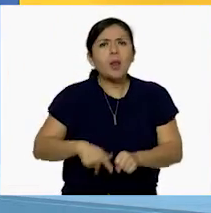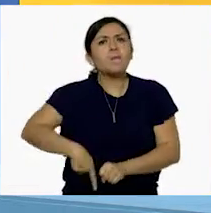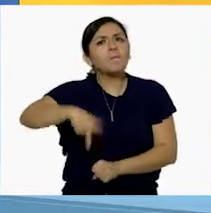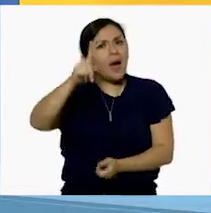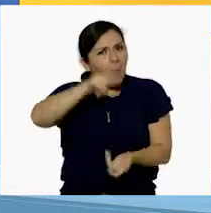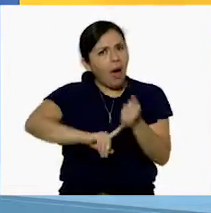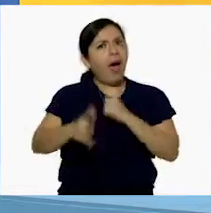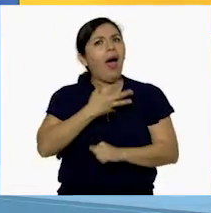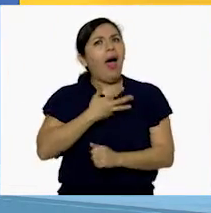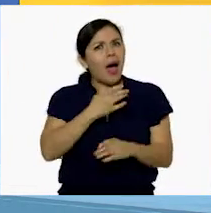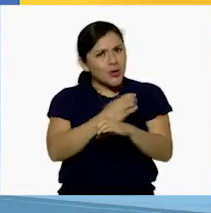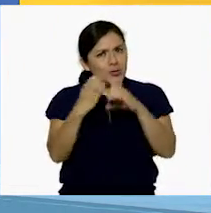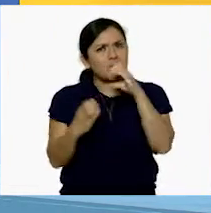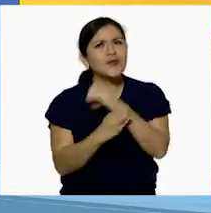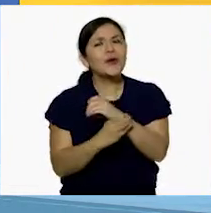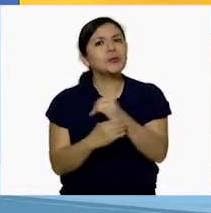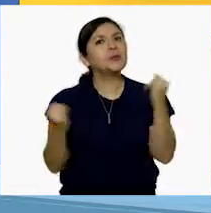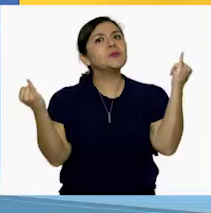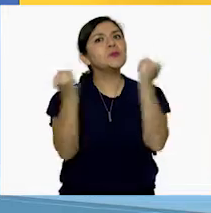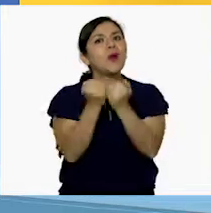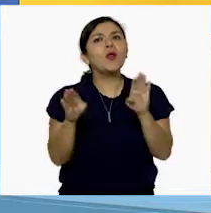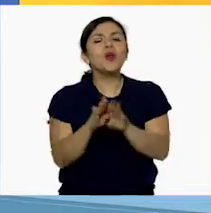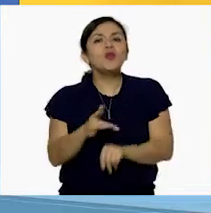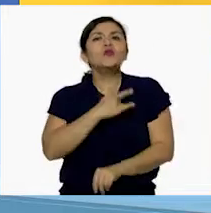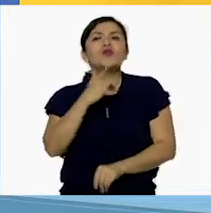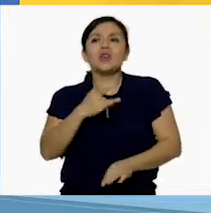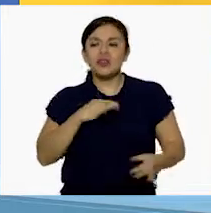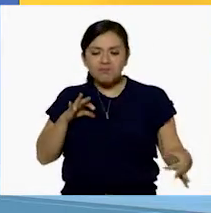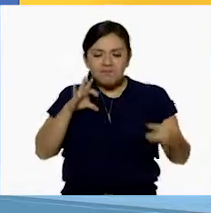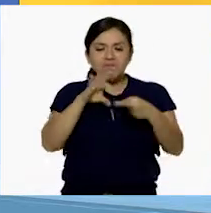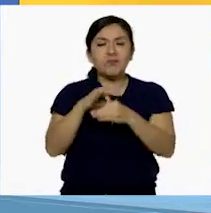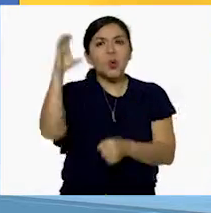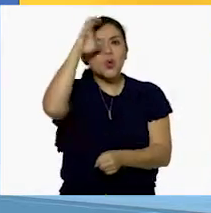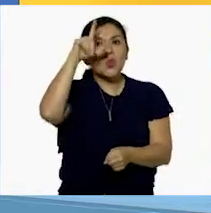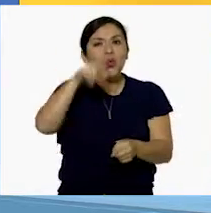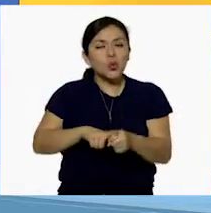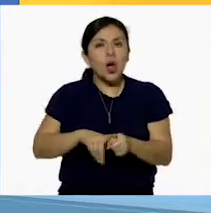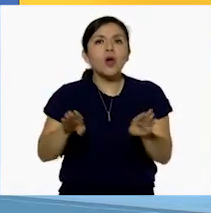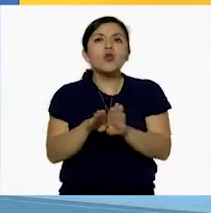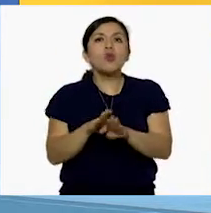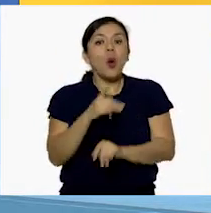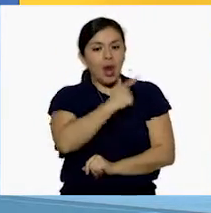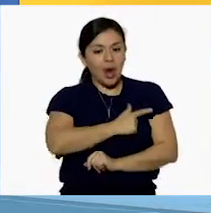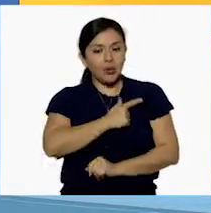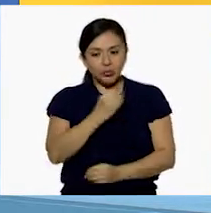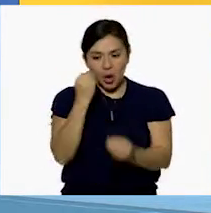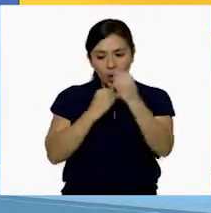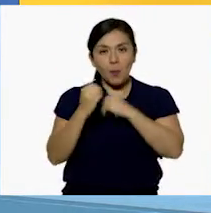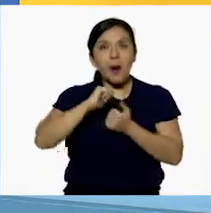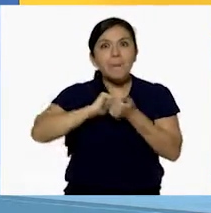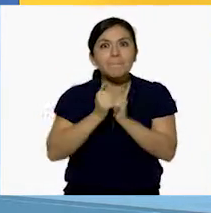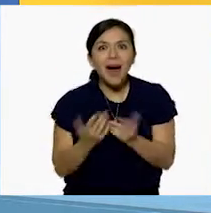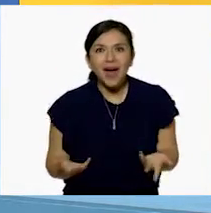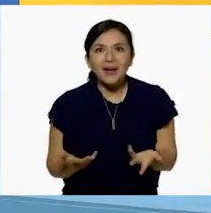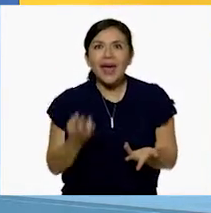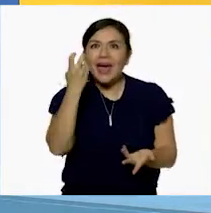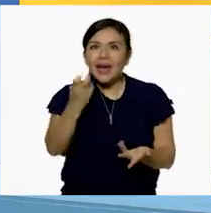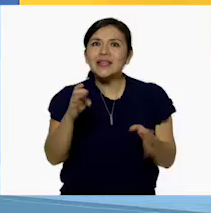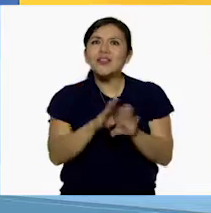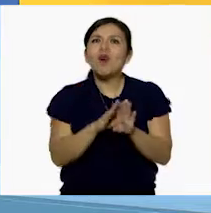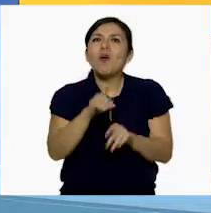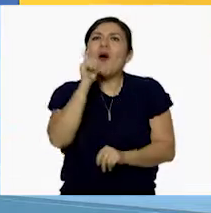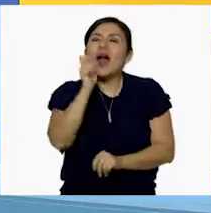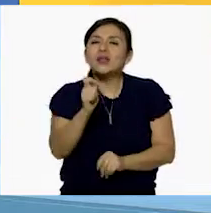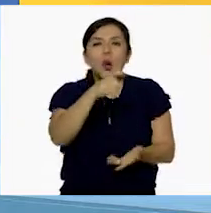existen múltiples aspectos que nos hermanan entre las culturas, como el gusto por el pan y por esa especie de ritual que